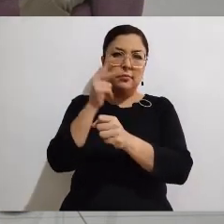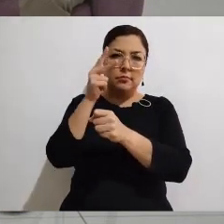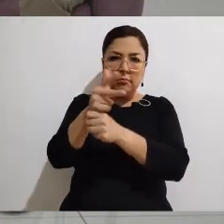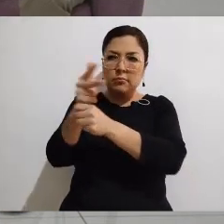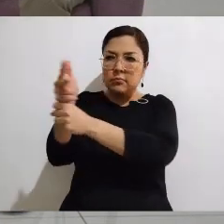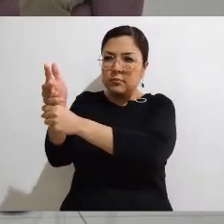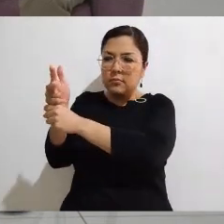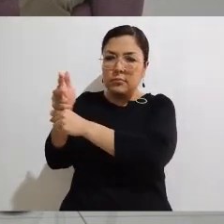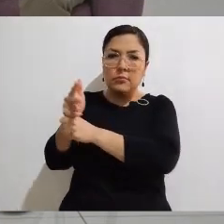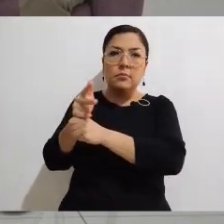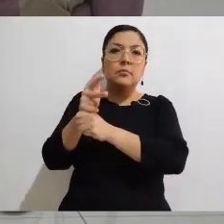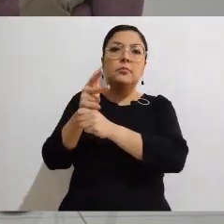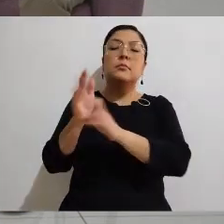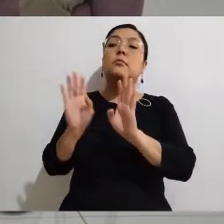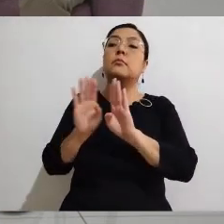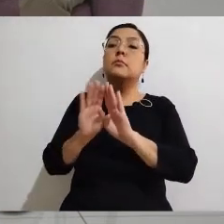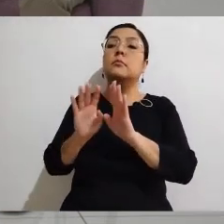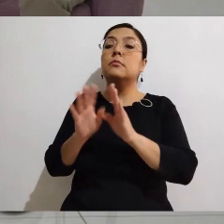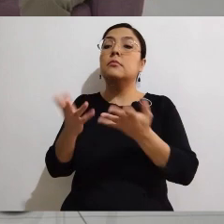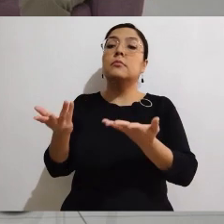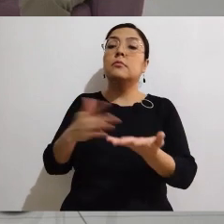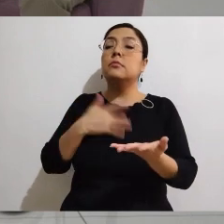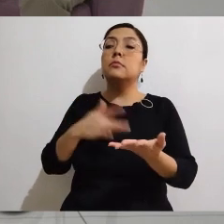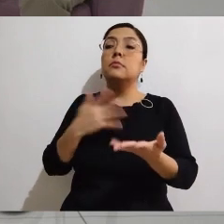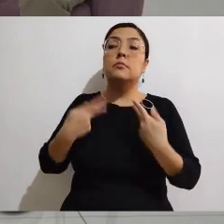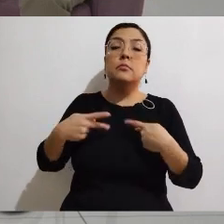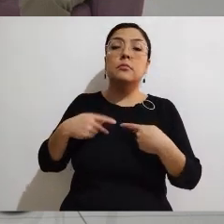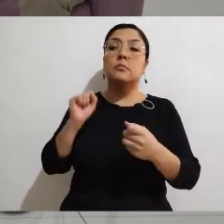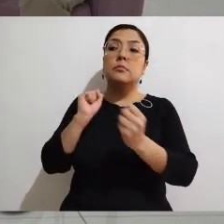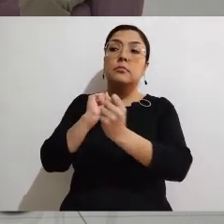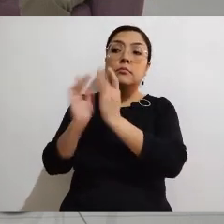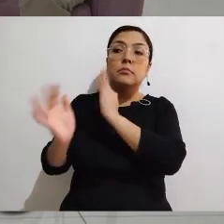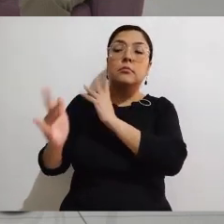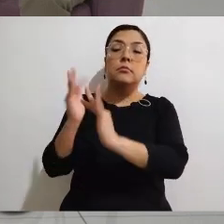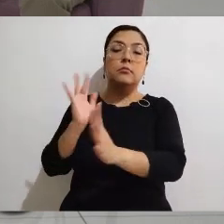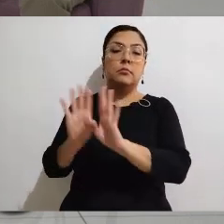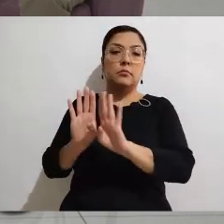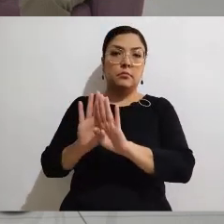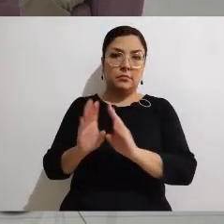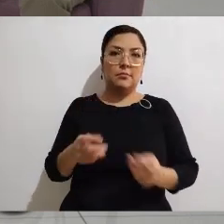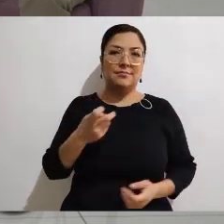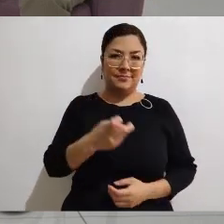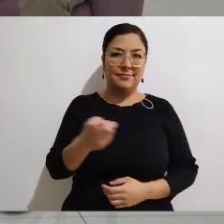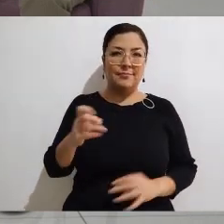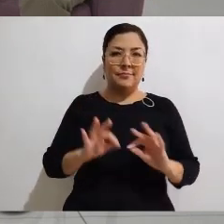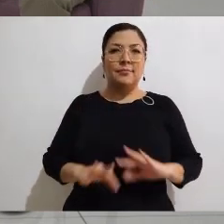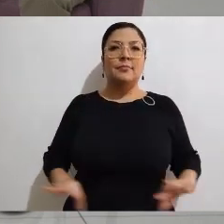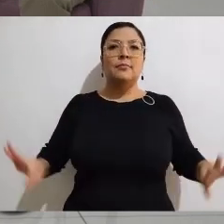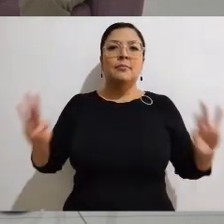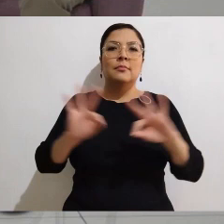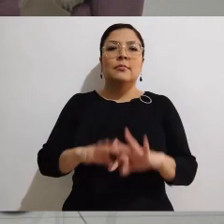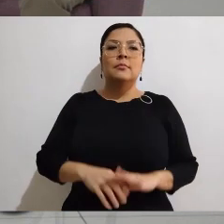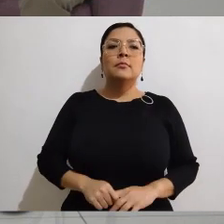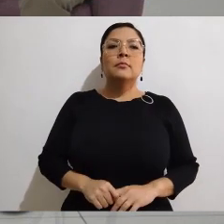bodega electoral, el estado en que se encuentra, quién entra, quién sale. Entonces tenemos ahí, por tanto, funciones muy, muy